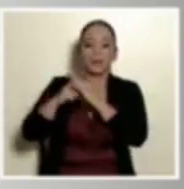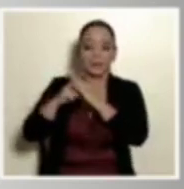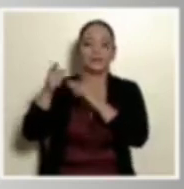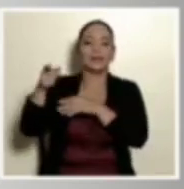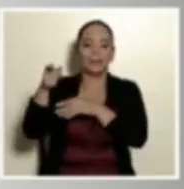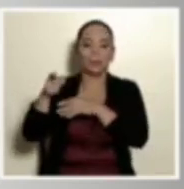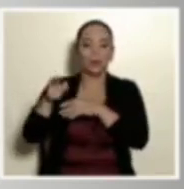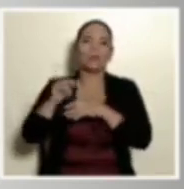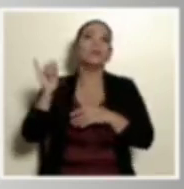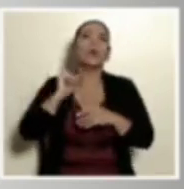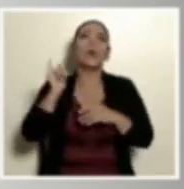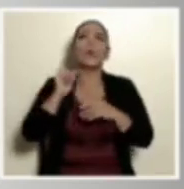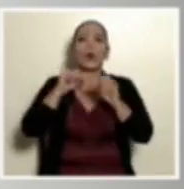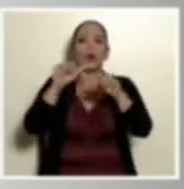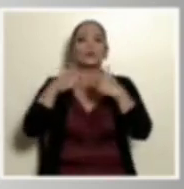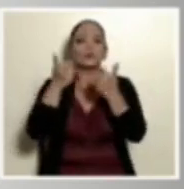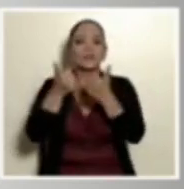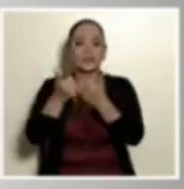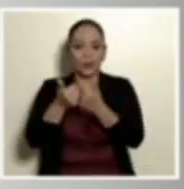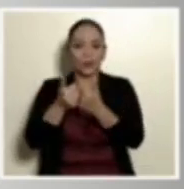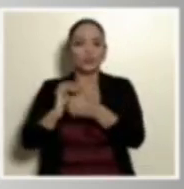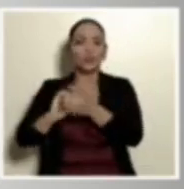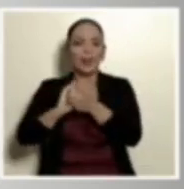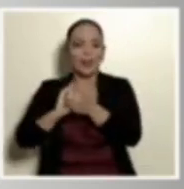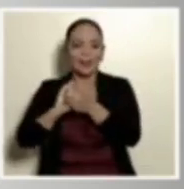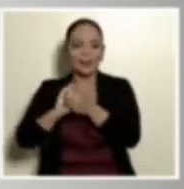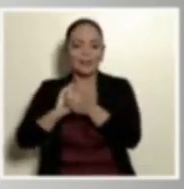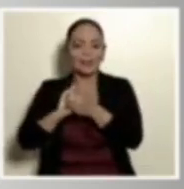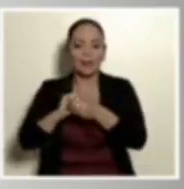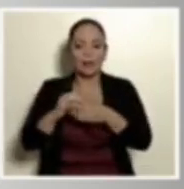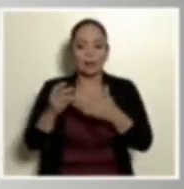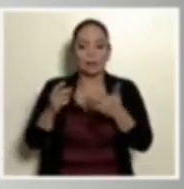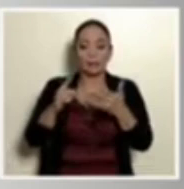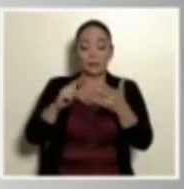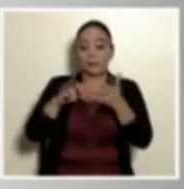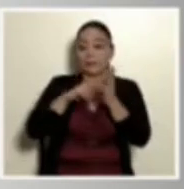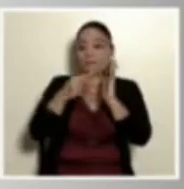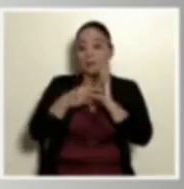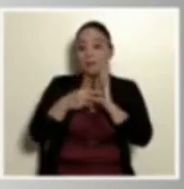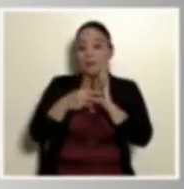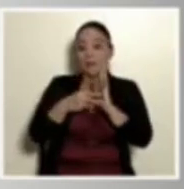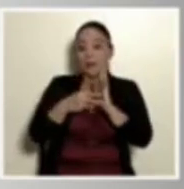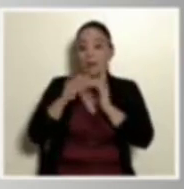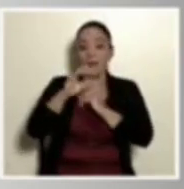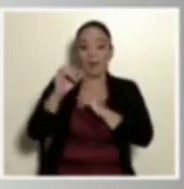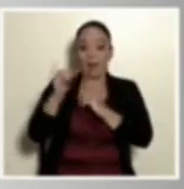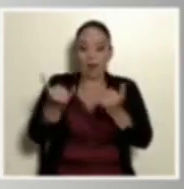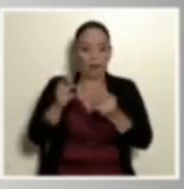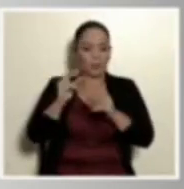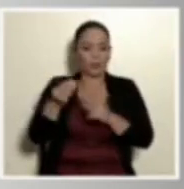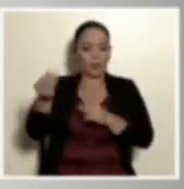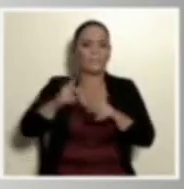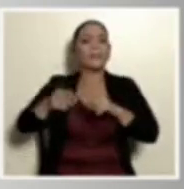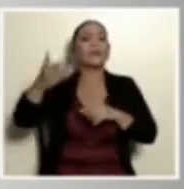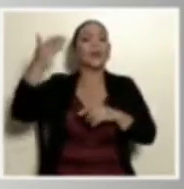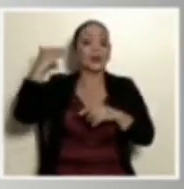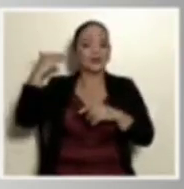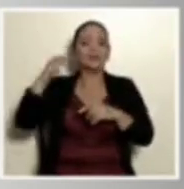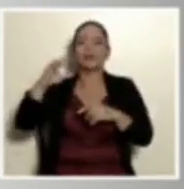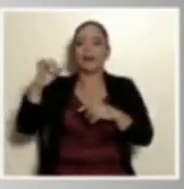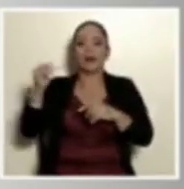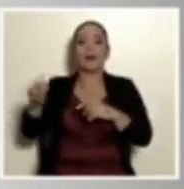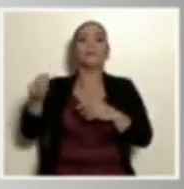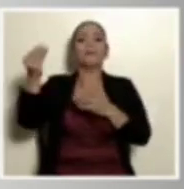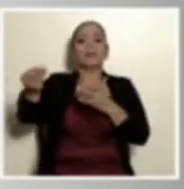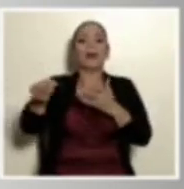asociación solidarista. En este momento ya la Caja no aporta, pero hace algunos años sí se aportaba, y esa plata